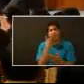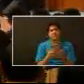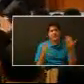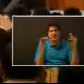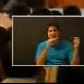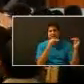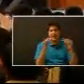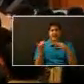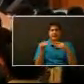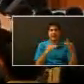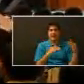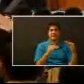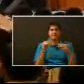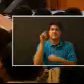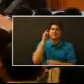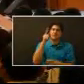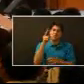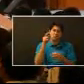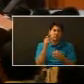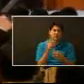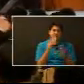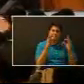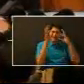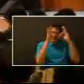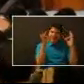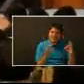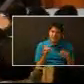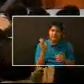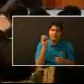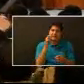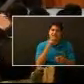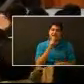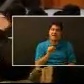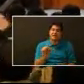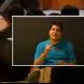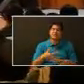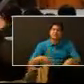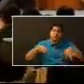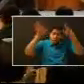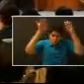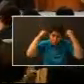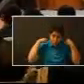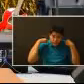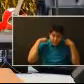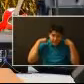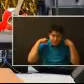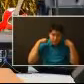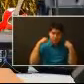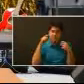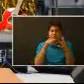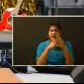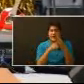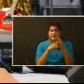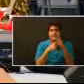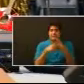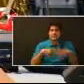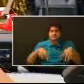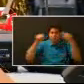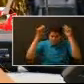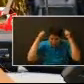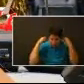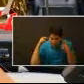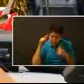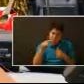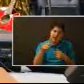Y una de las formas es cubriéndonos. Entonces, el principio de la cobertura, hermano, esa es